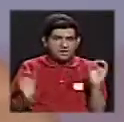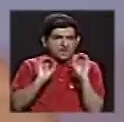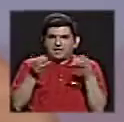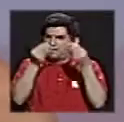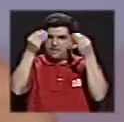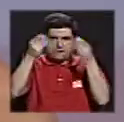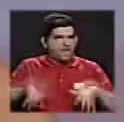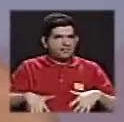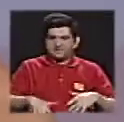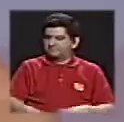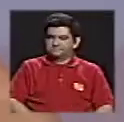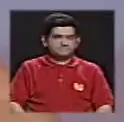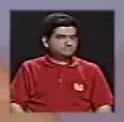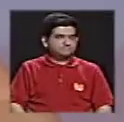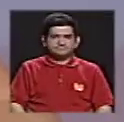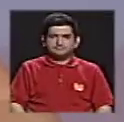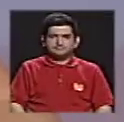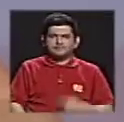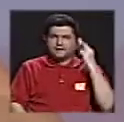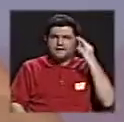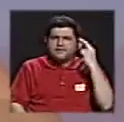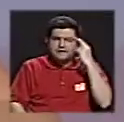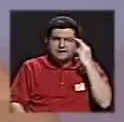nada. Porque